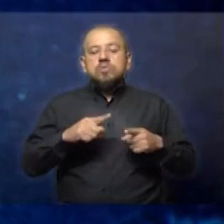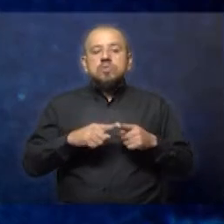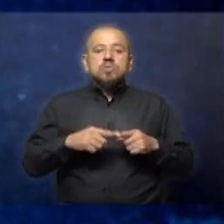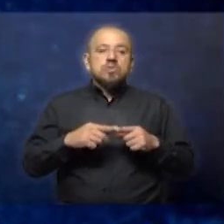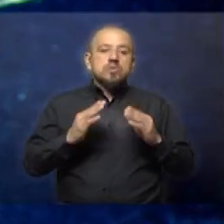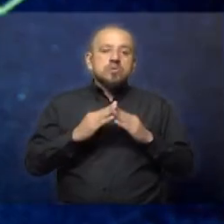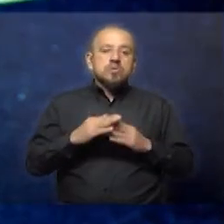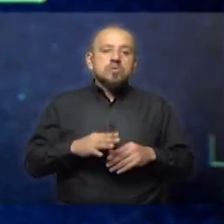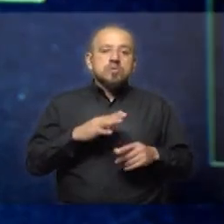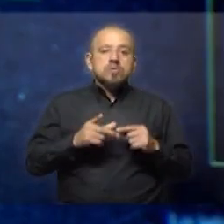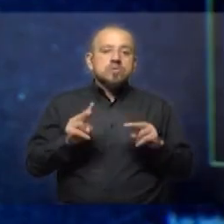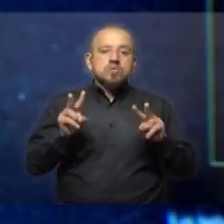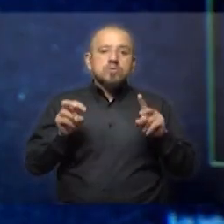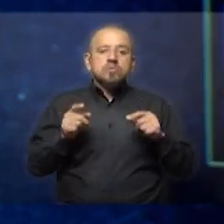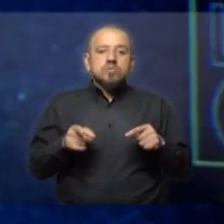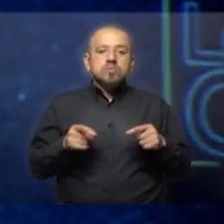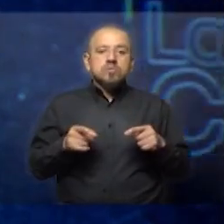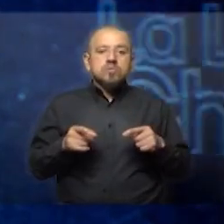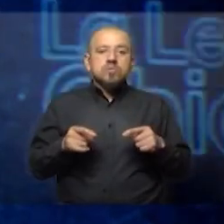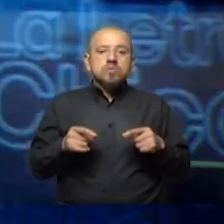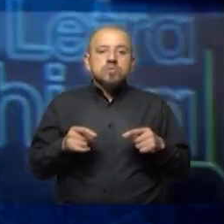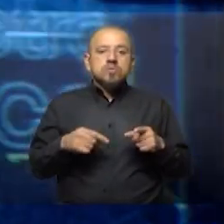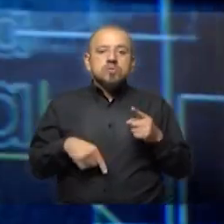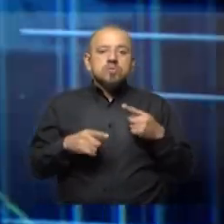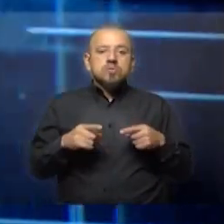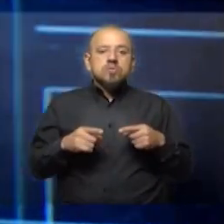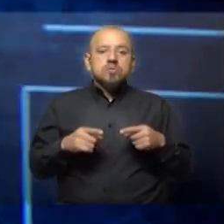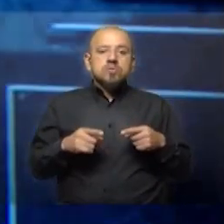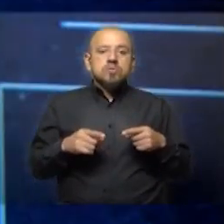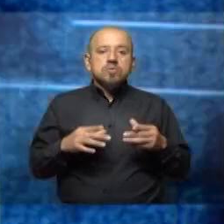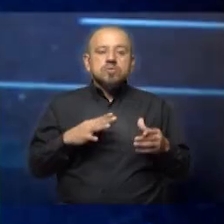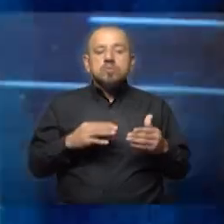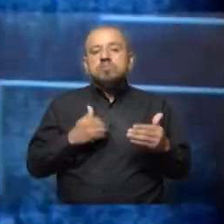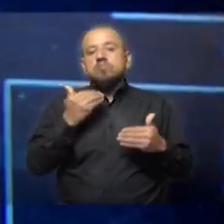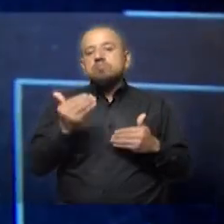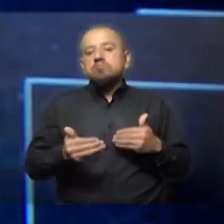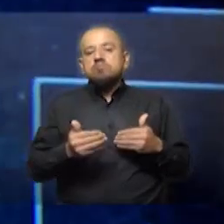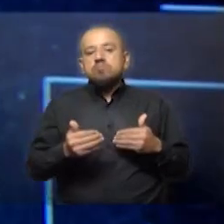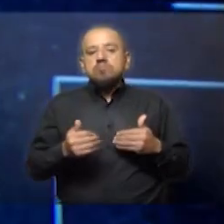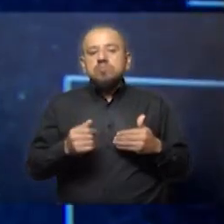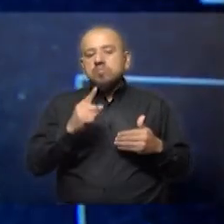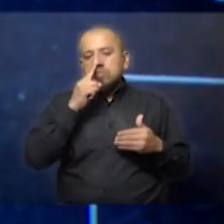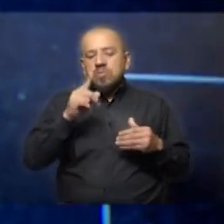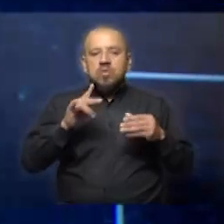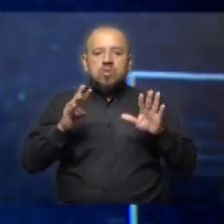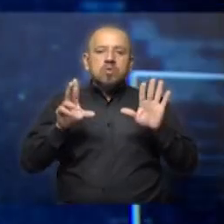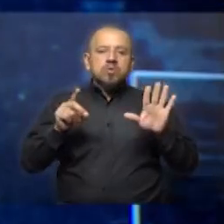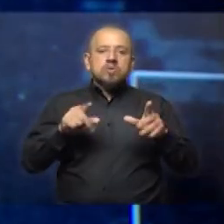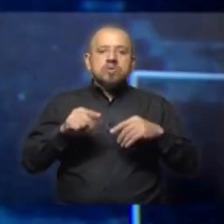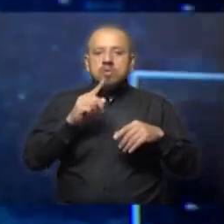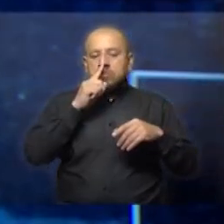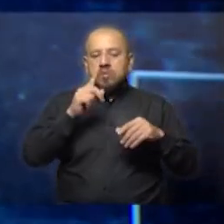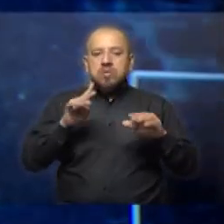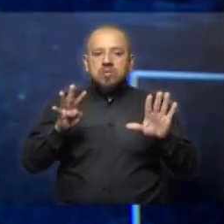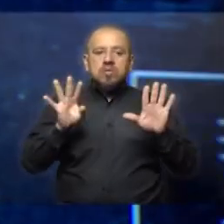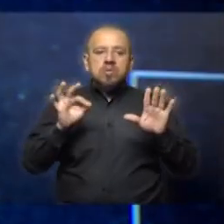que es un tema que recién van a tematizar las pensadoras liberales este digamos que a partir finales de los 80 principios de los 90 se